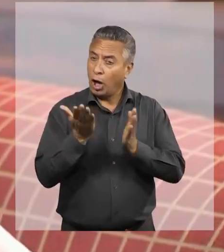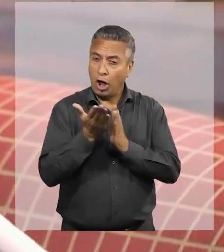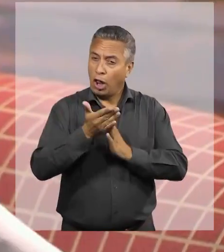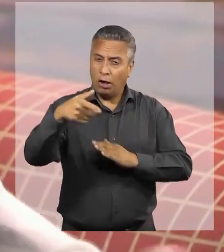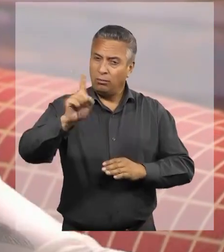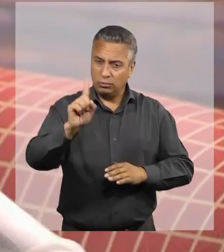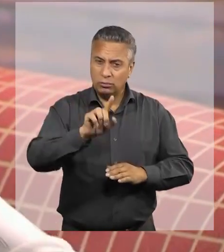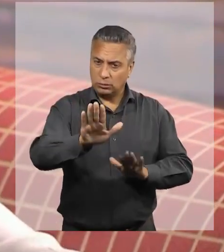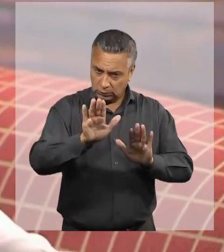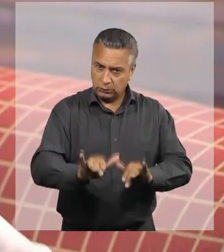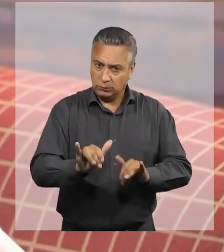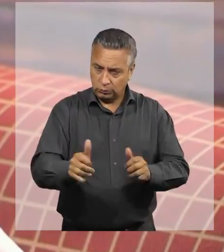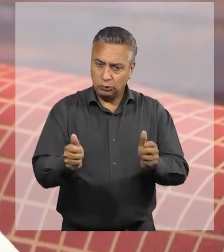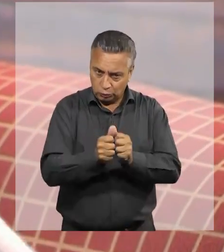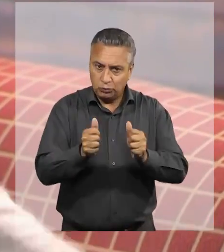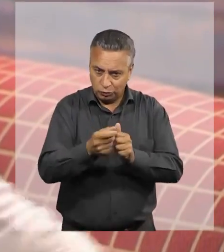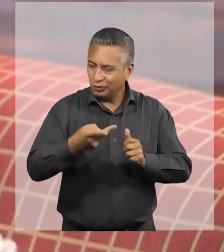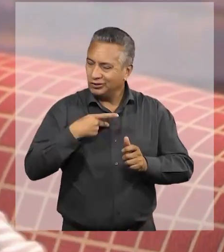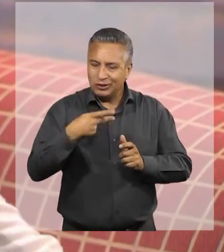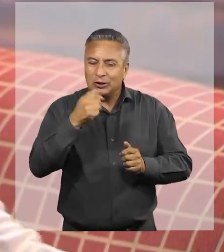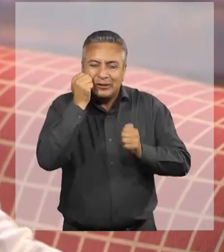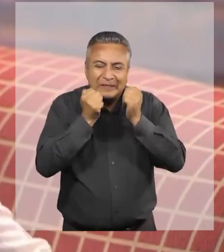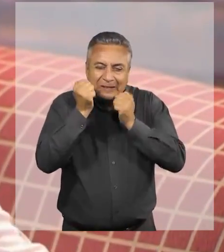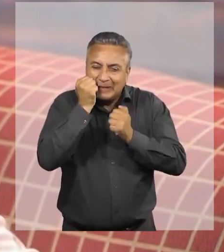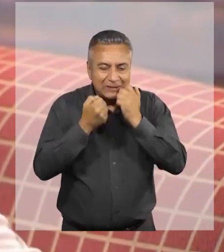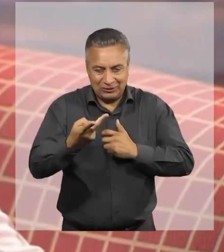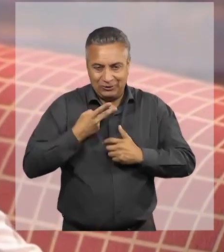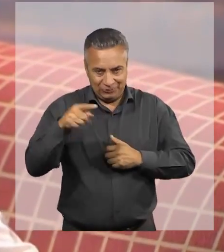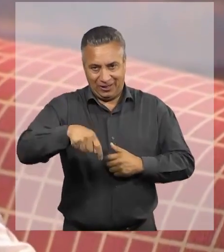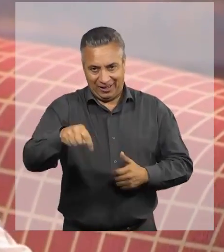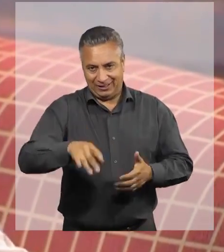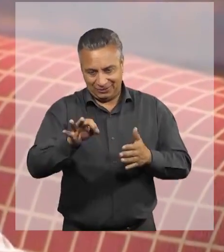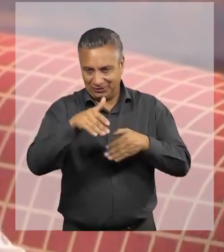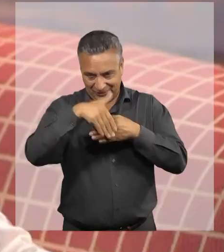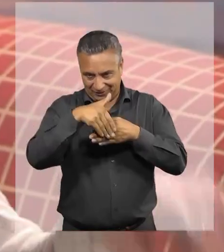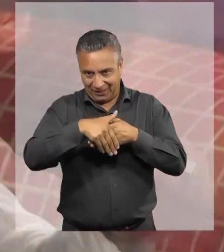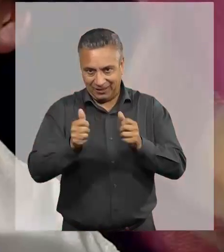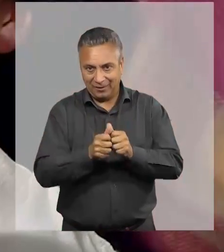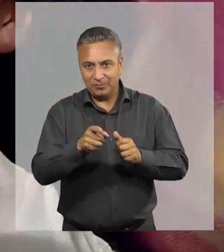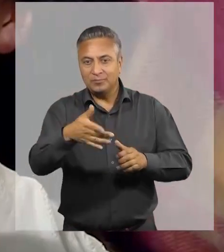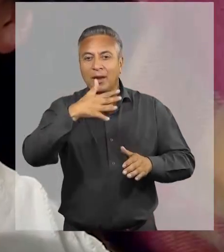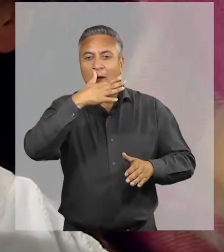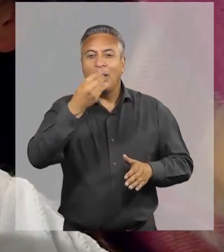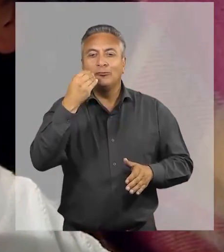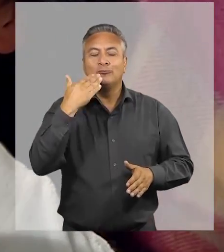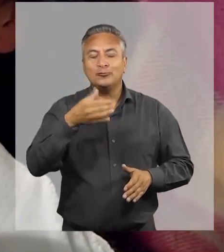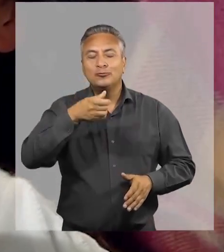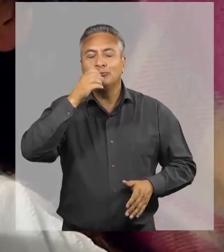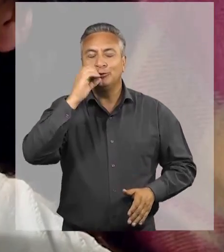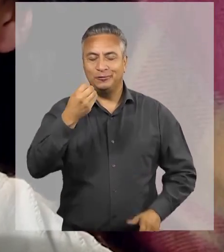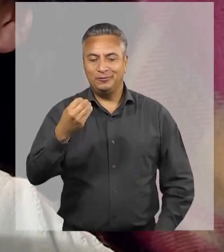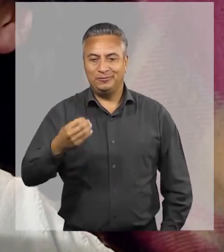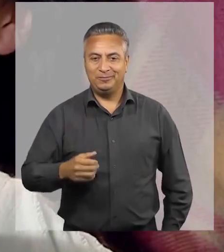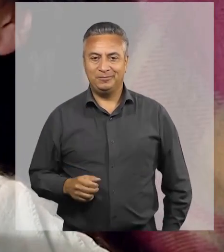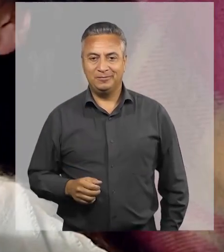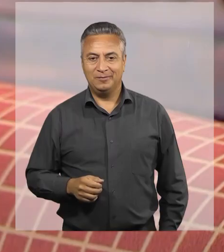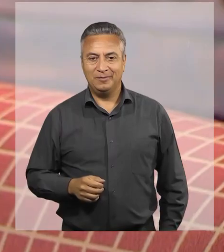Igual no creo que vaya al colegio, ¿ya? Te vas a quedar acá conmigo para que regaloneemos toda la tarde. Está rica la